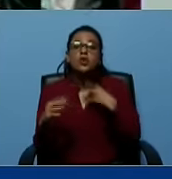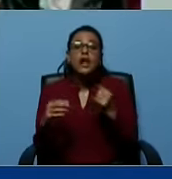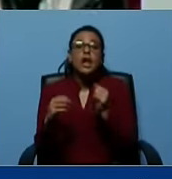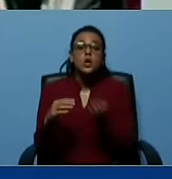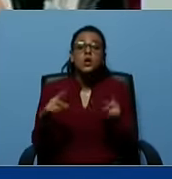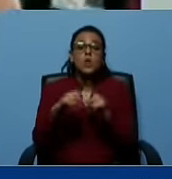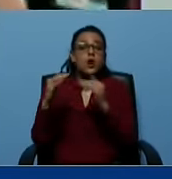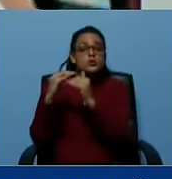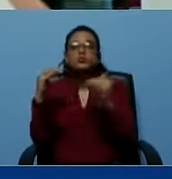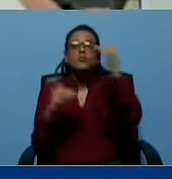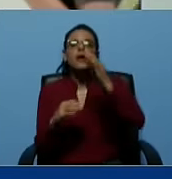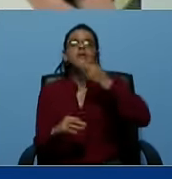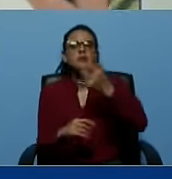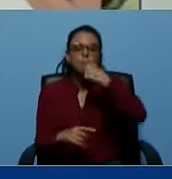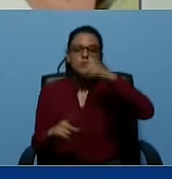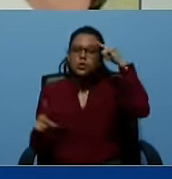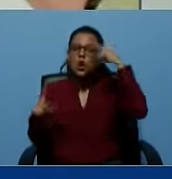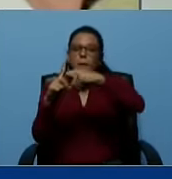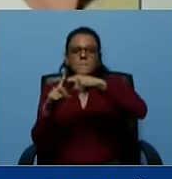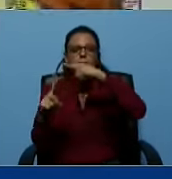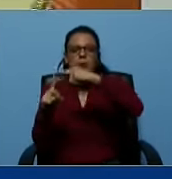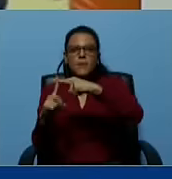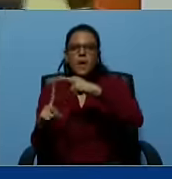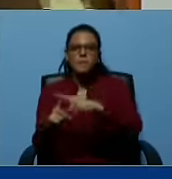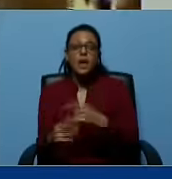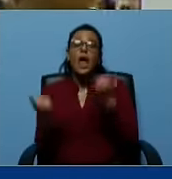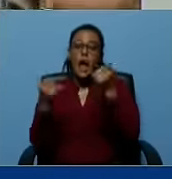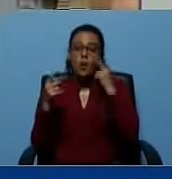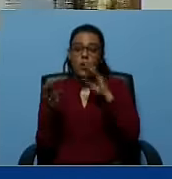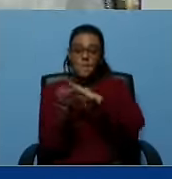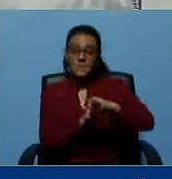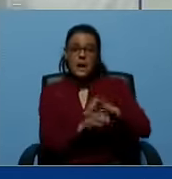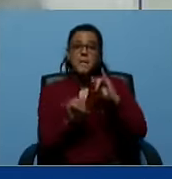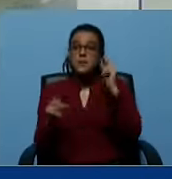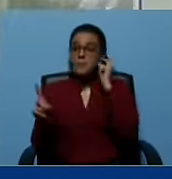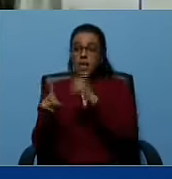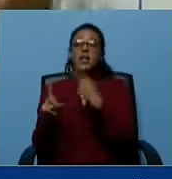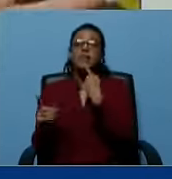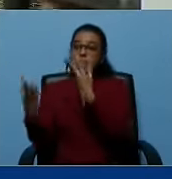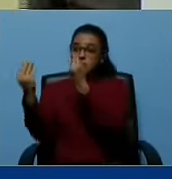¿verdad? Ahora, fíjense ustedes lo que dice Génesis.